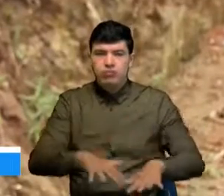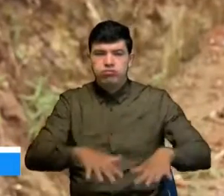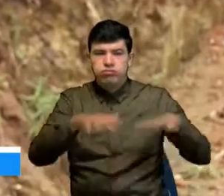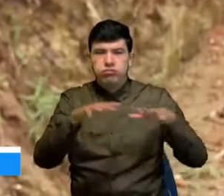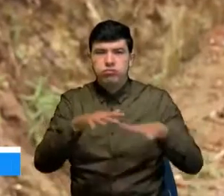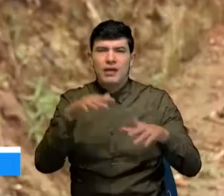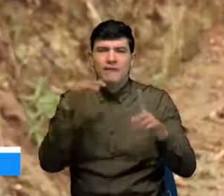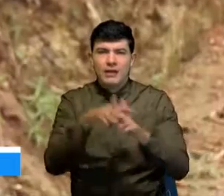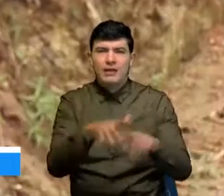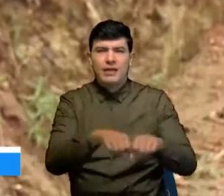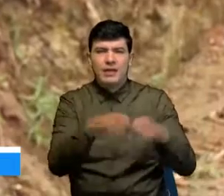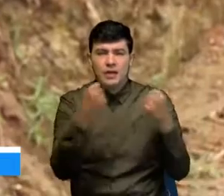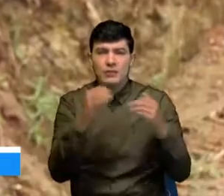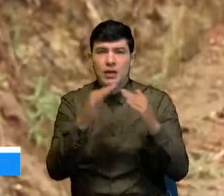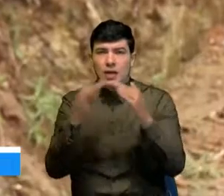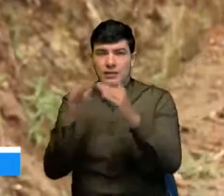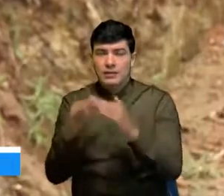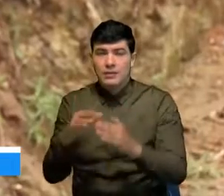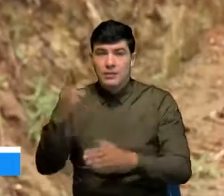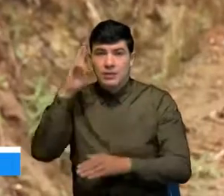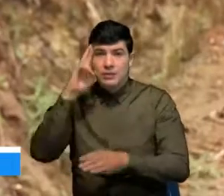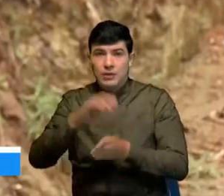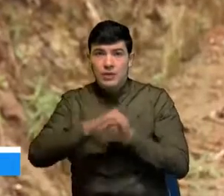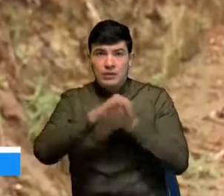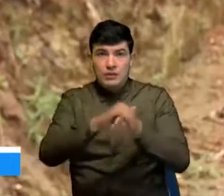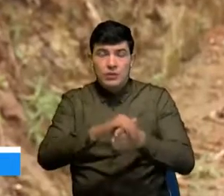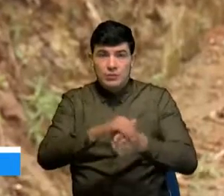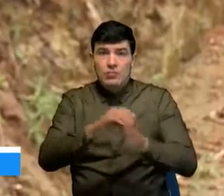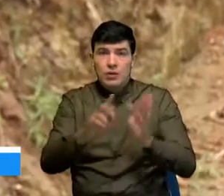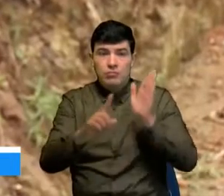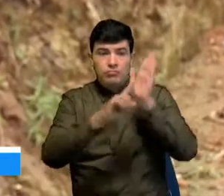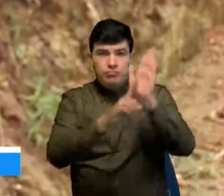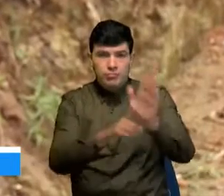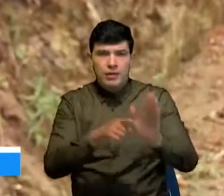viviendas gestión del riesgo acompaña a estas situaciones